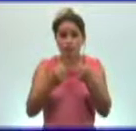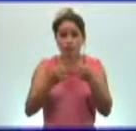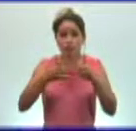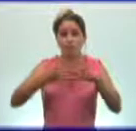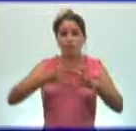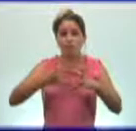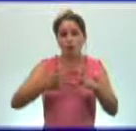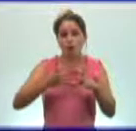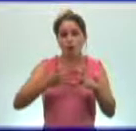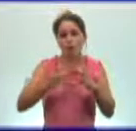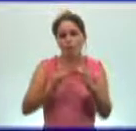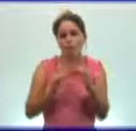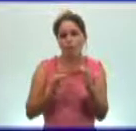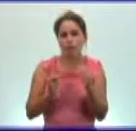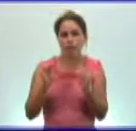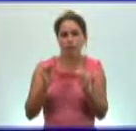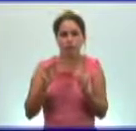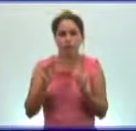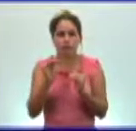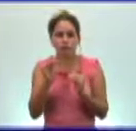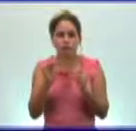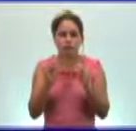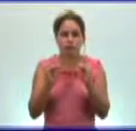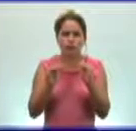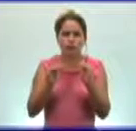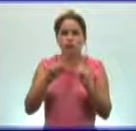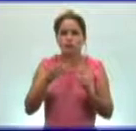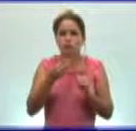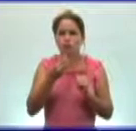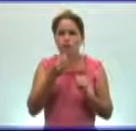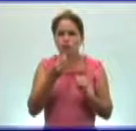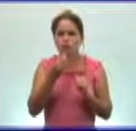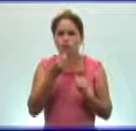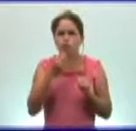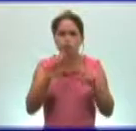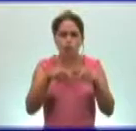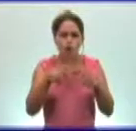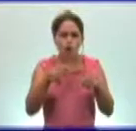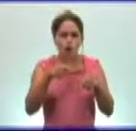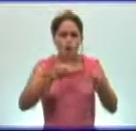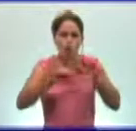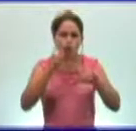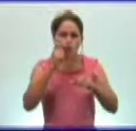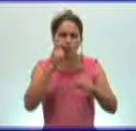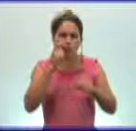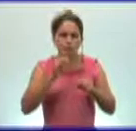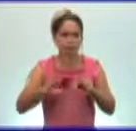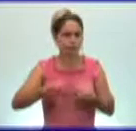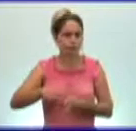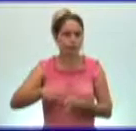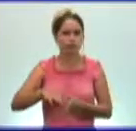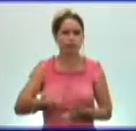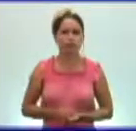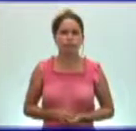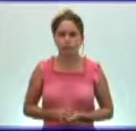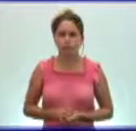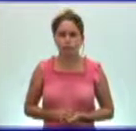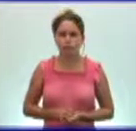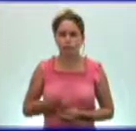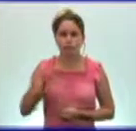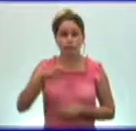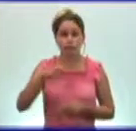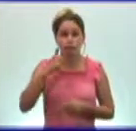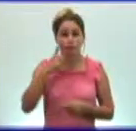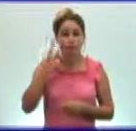estabilidad suficiente para que pueda ser considerado por el químico como una especie independiente. Este enunciado